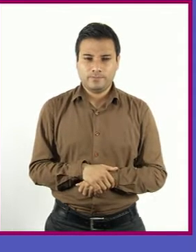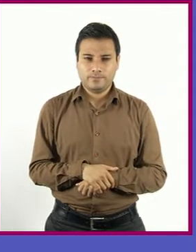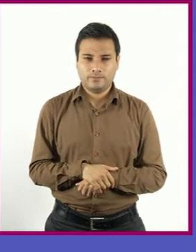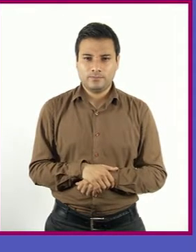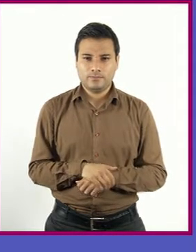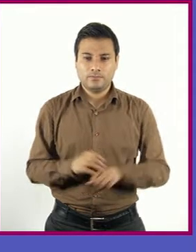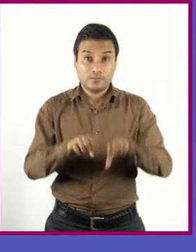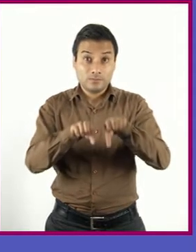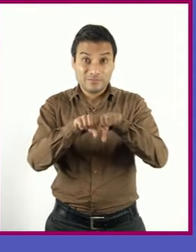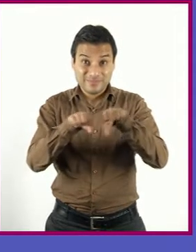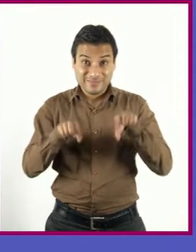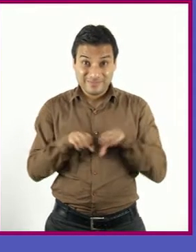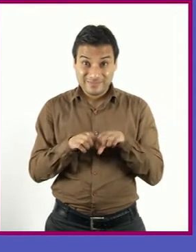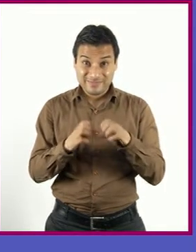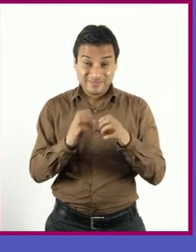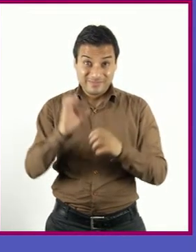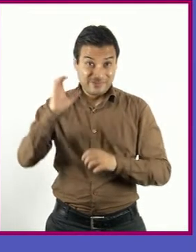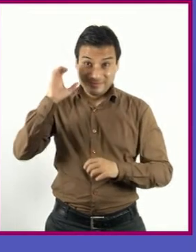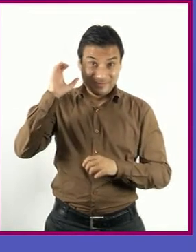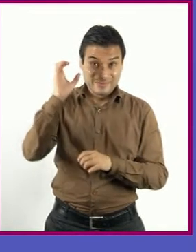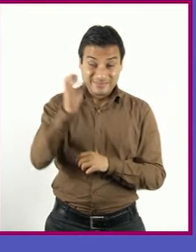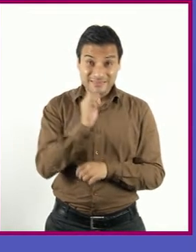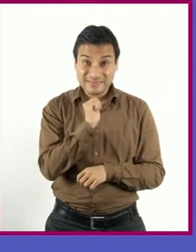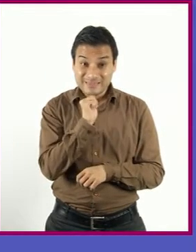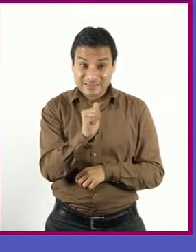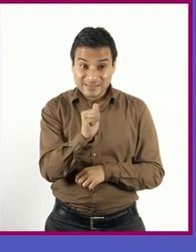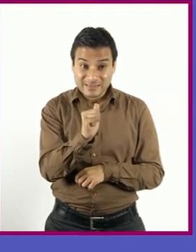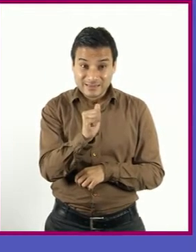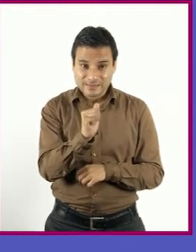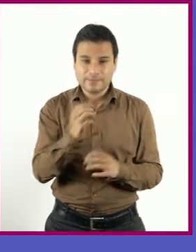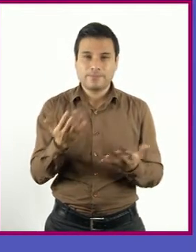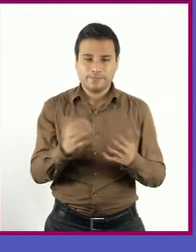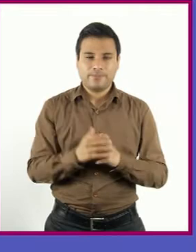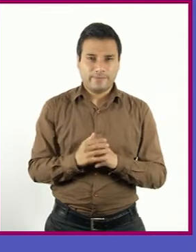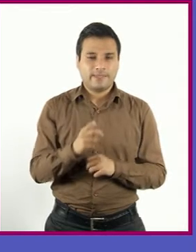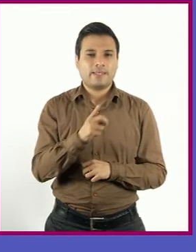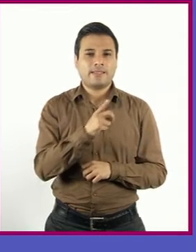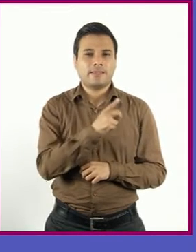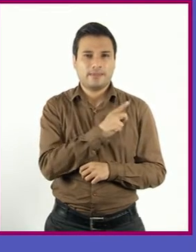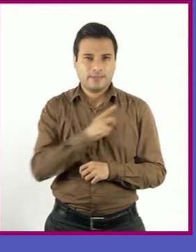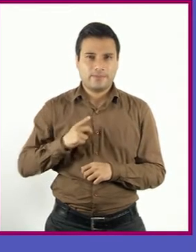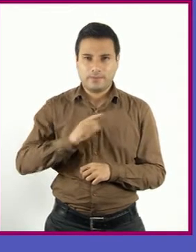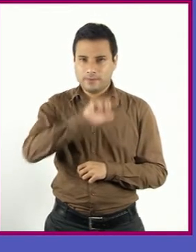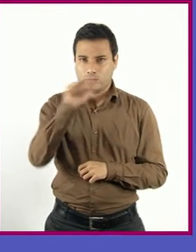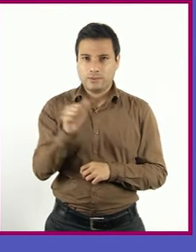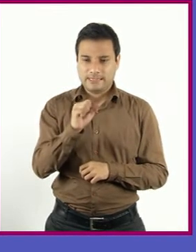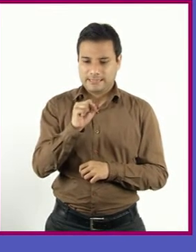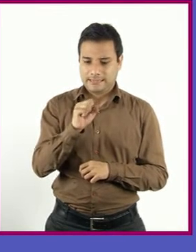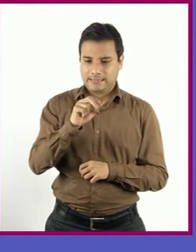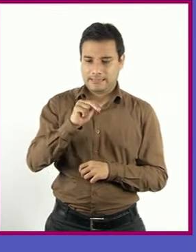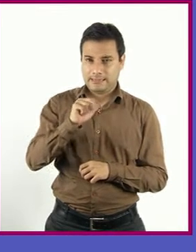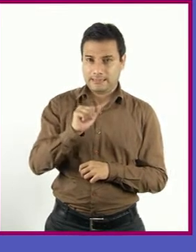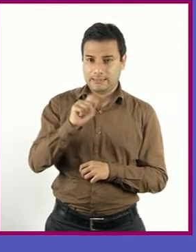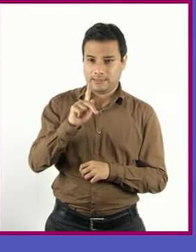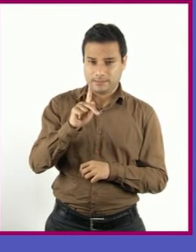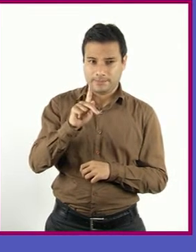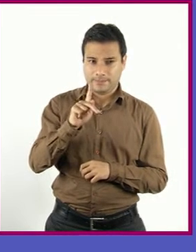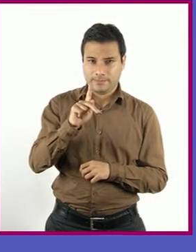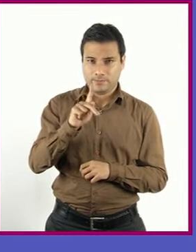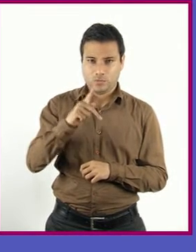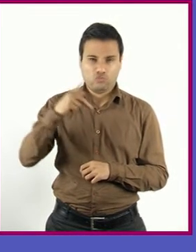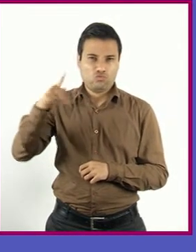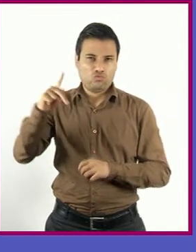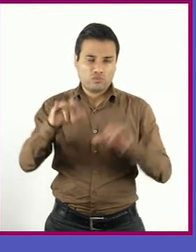El equipo que no puso la bola en juego en la primera mitad deberá poner la bola en juego mediante un snap en su propia yarda